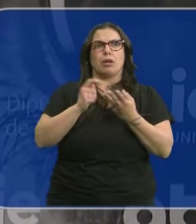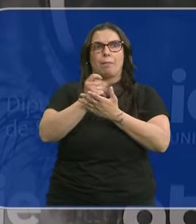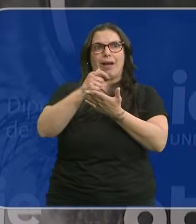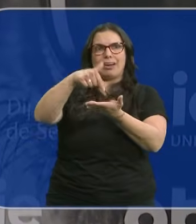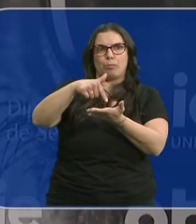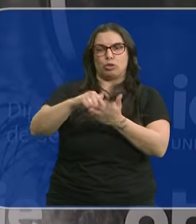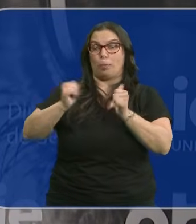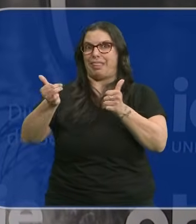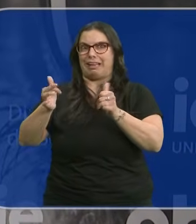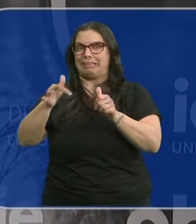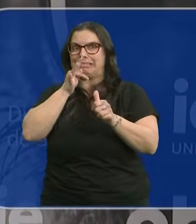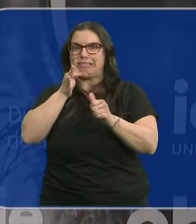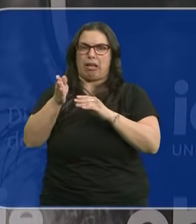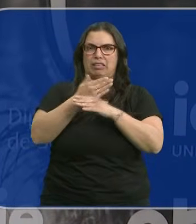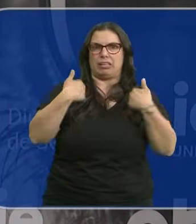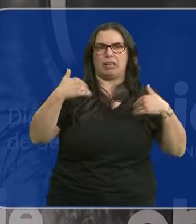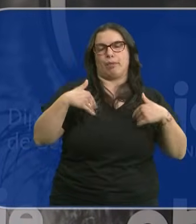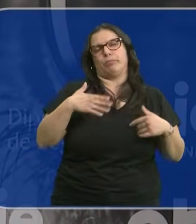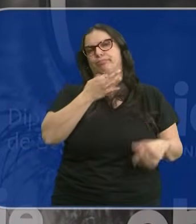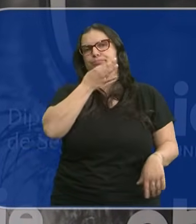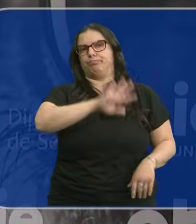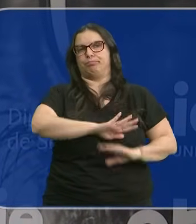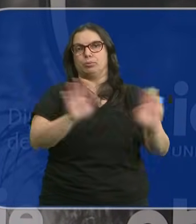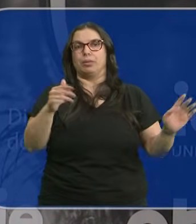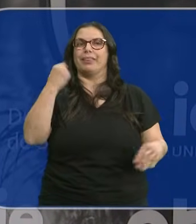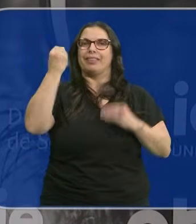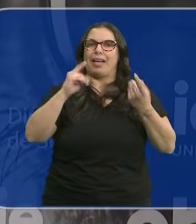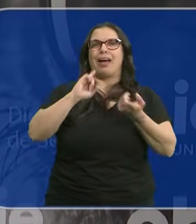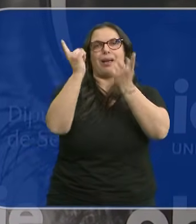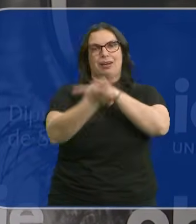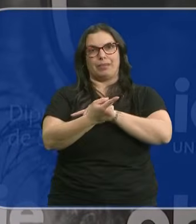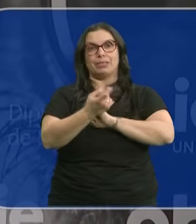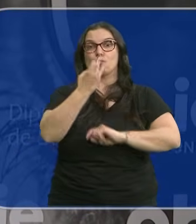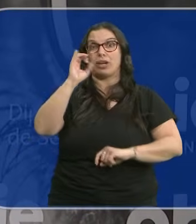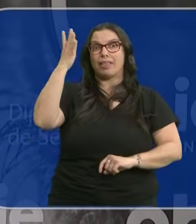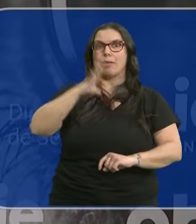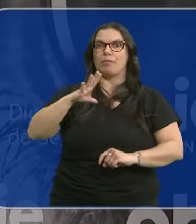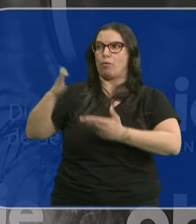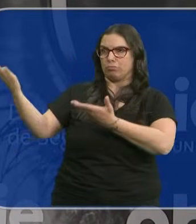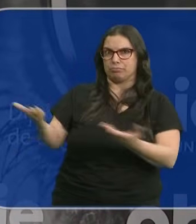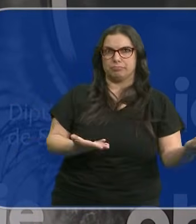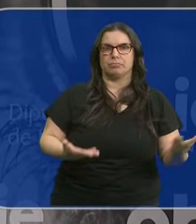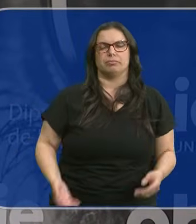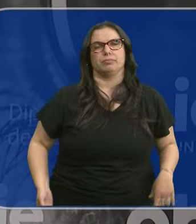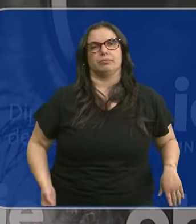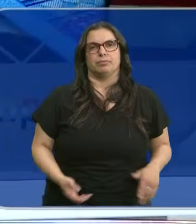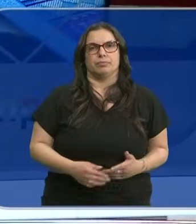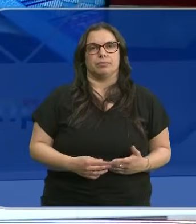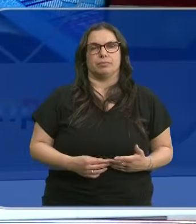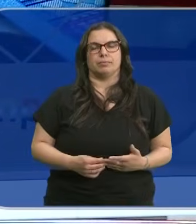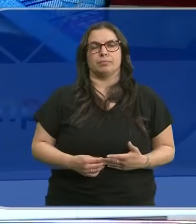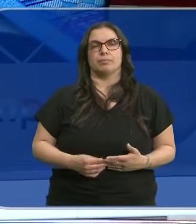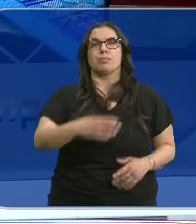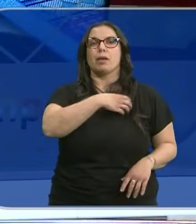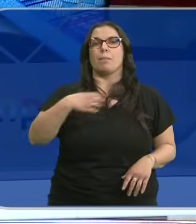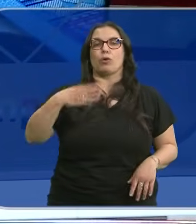pagar impuestos antes de empezar, claro, le quitamos las ganas, ¿no? Así que yo creo que hay que hacer lo contrario. A quien tenga una buena idea, por favor, dejémosle que la ponga en marcha.